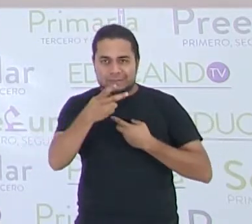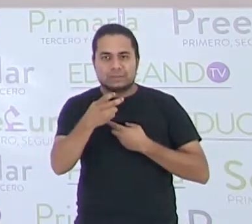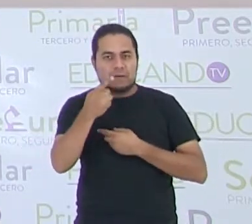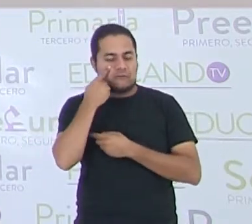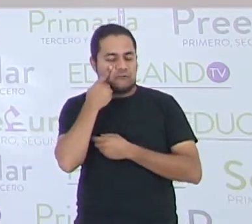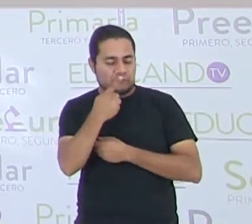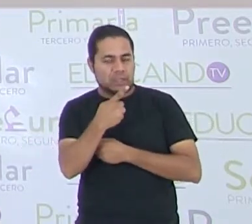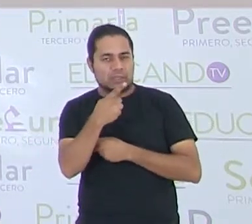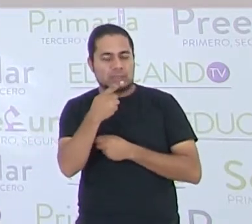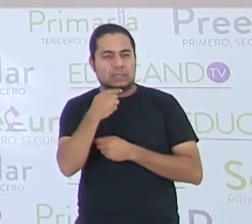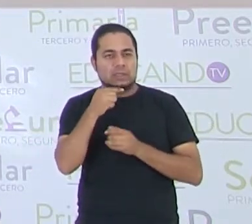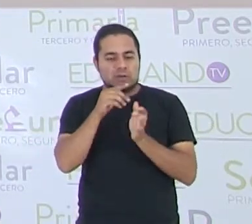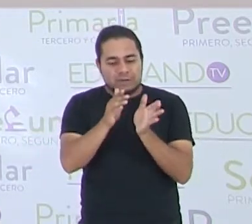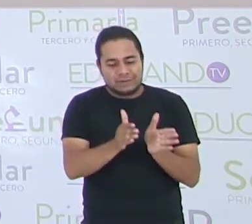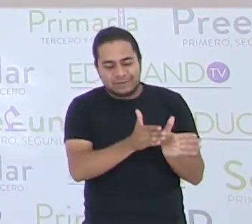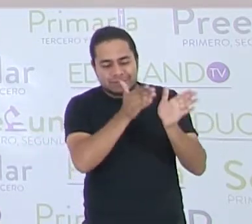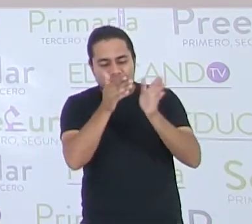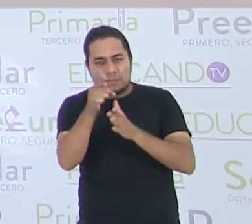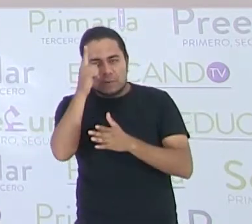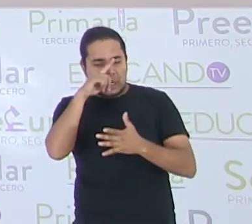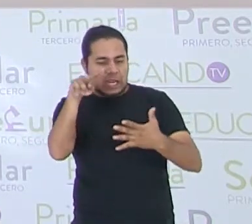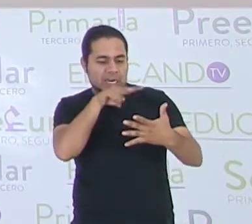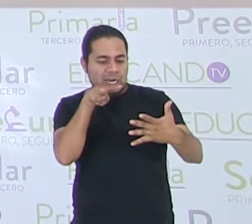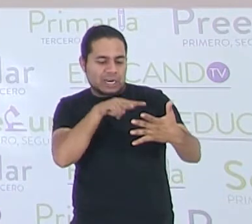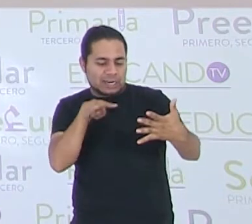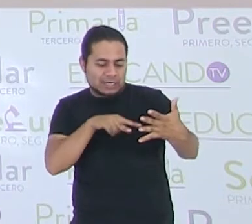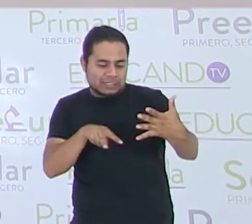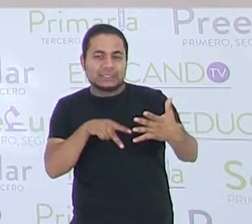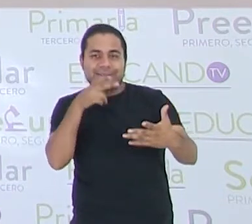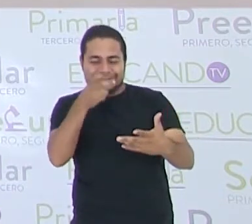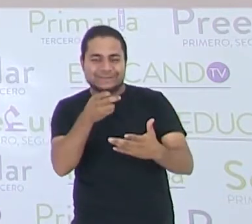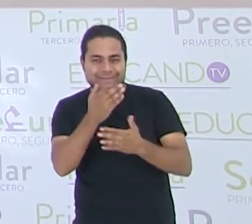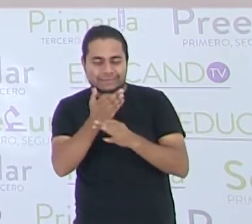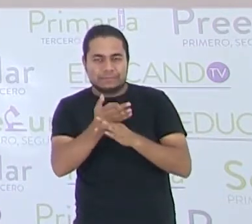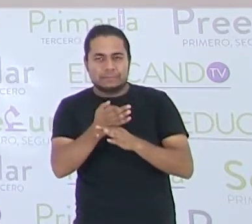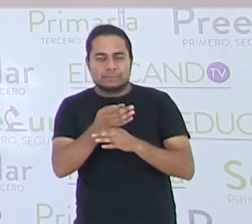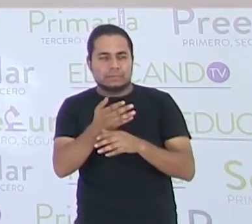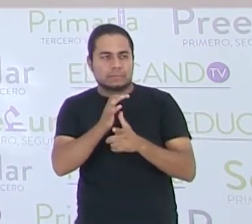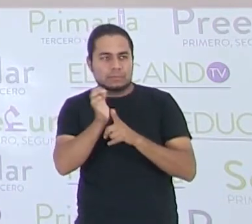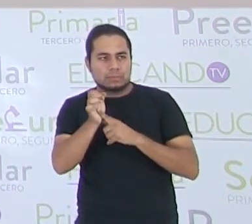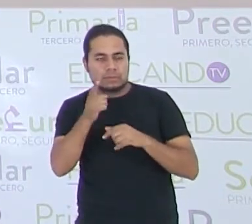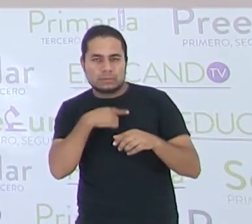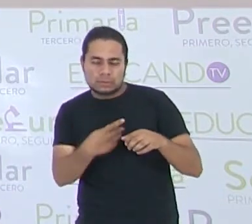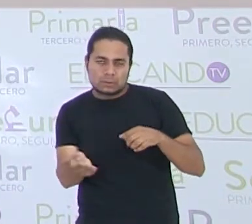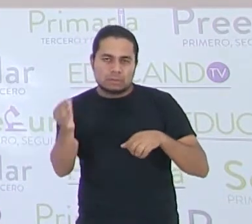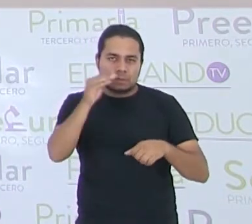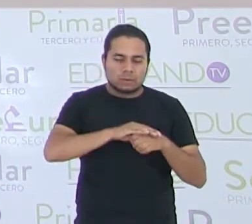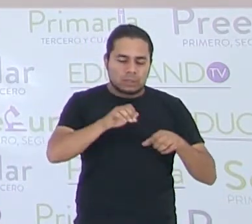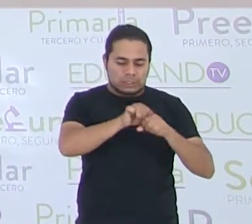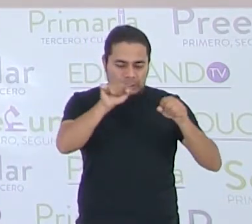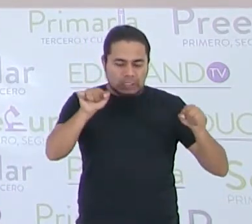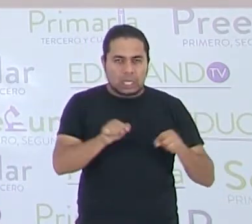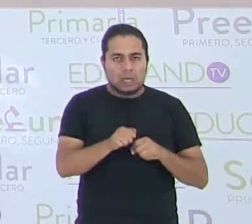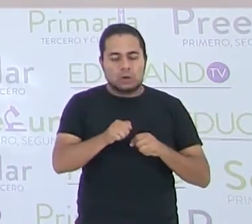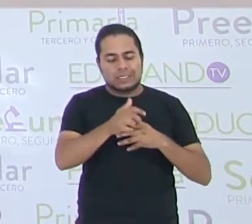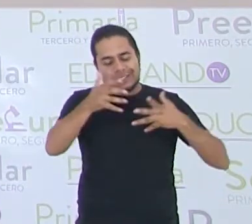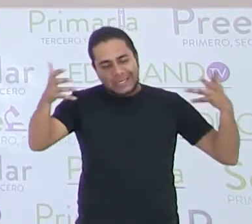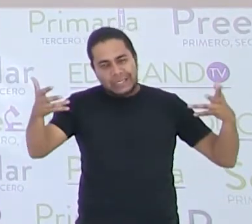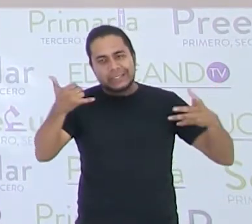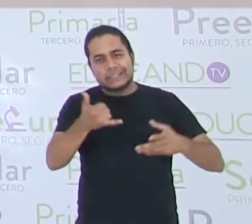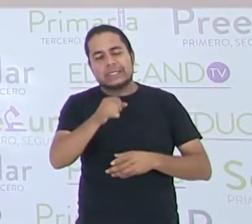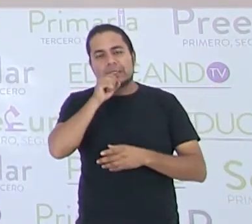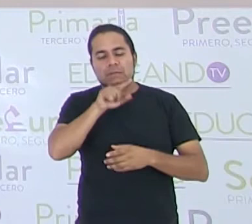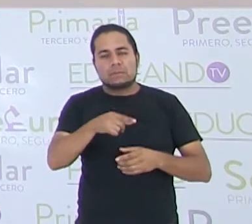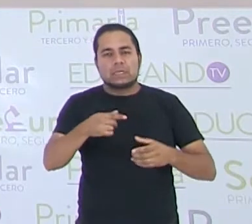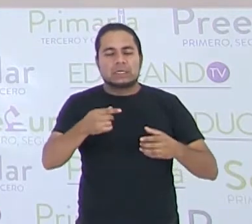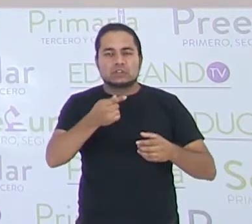dan cuenta, ya estoy en la etapa de revisión. Entonces vamos a poner... Con salones muy amplios y niños extremadamente